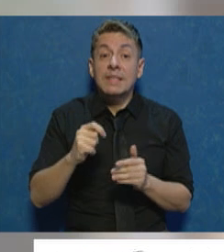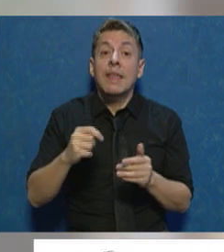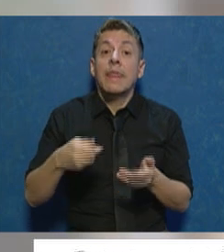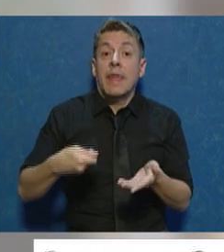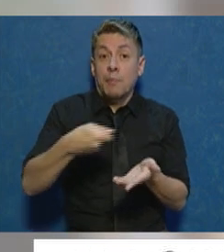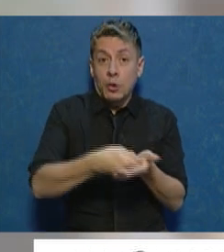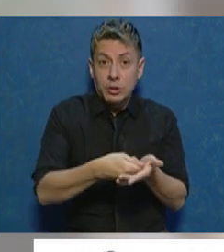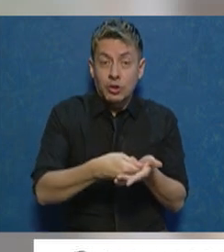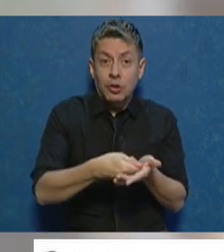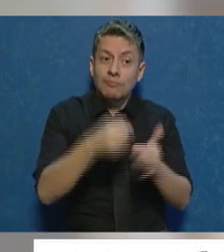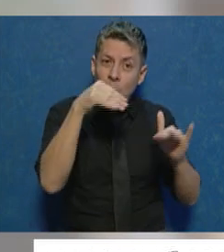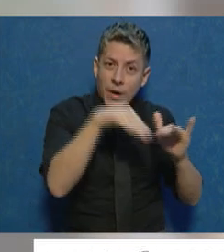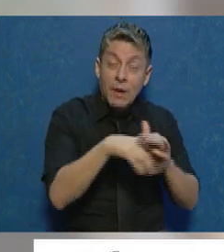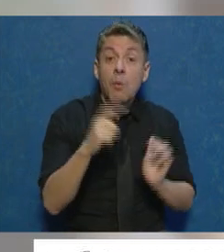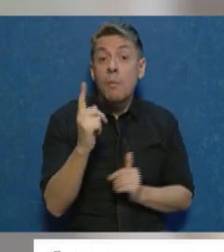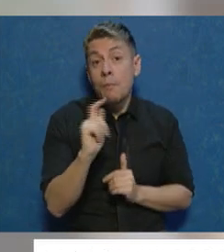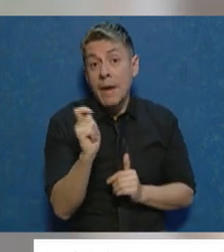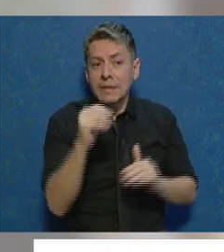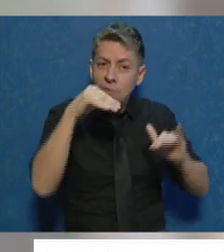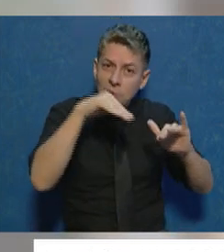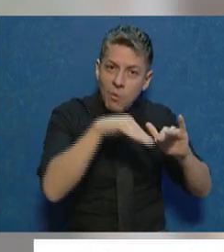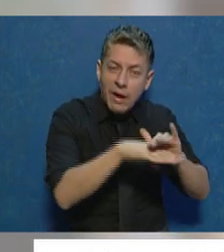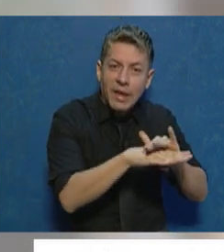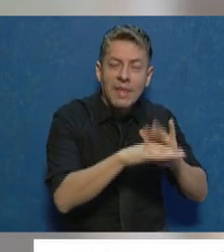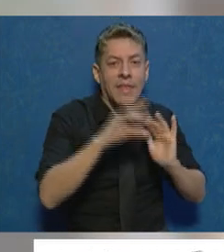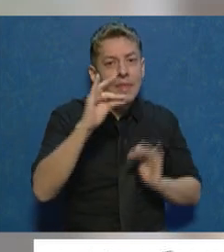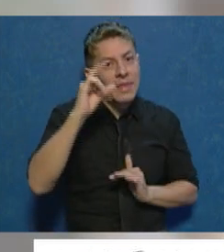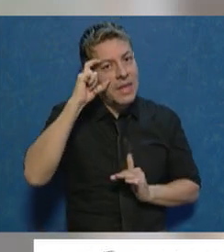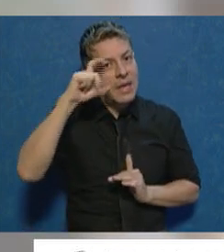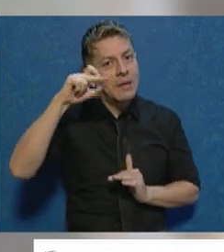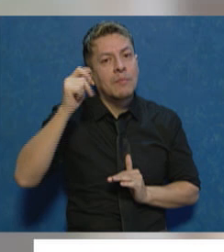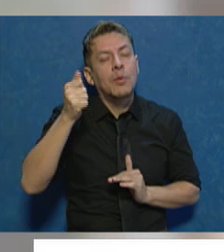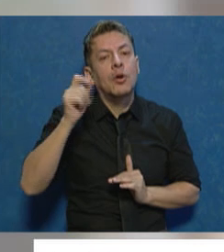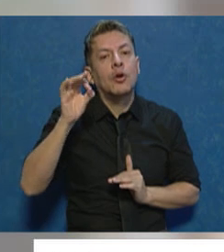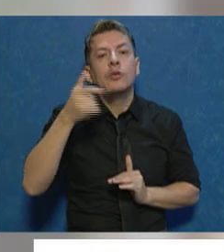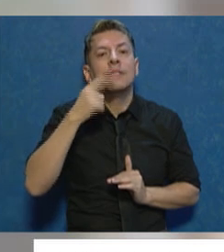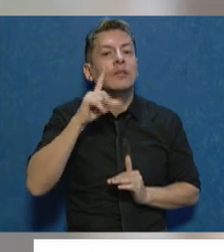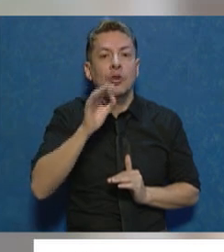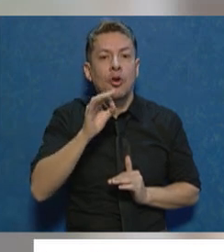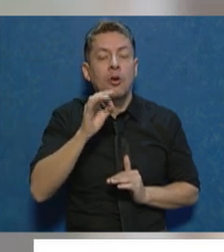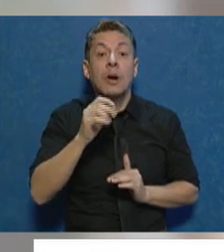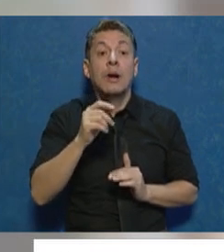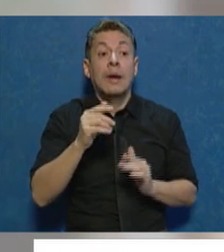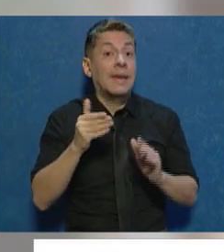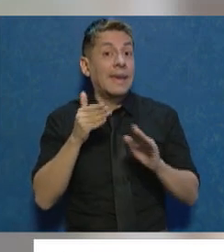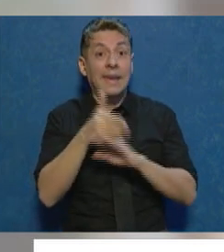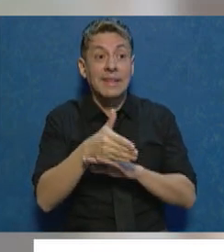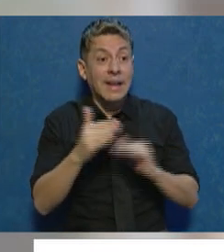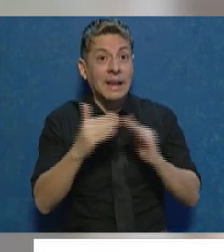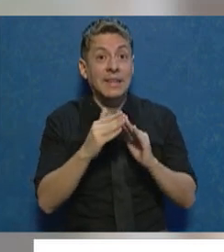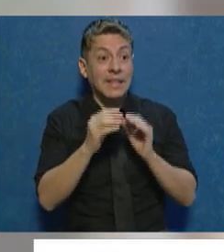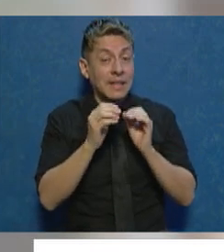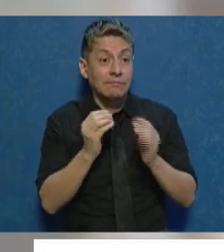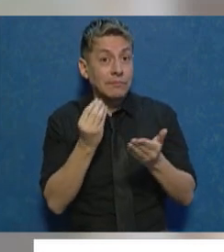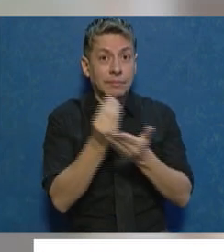ocurre, que se deposita un dinero para cuando se ingresa a la vivienda, bueno, este tendrá que ser devuelto, pero de